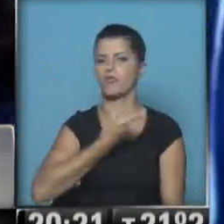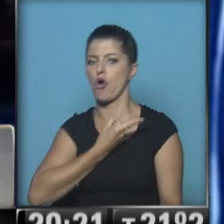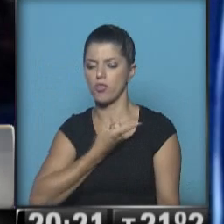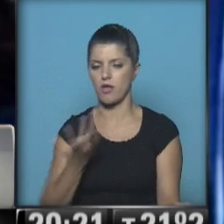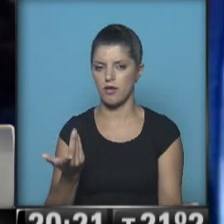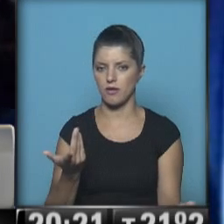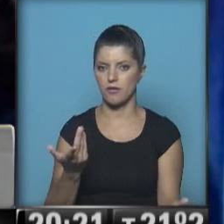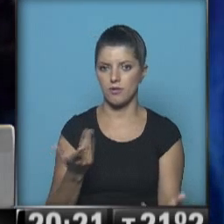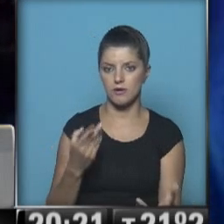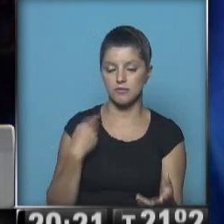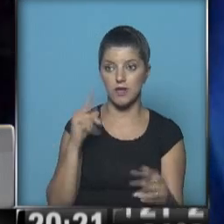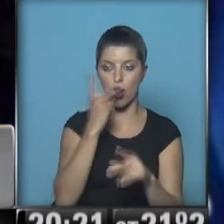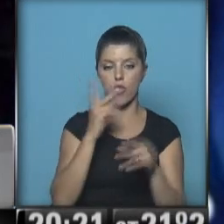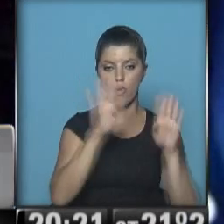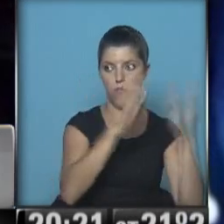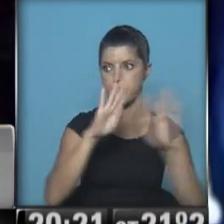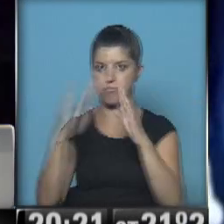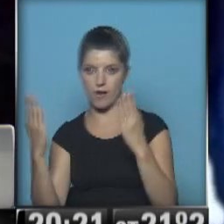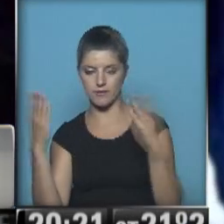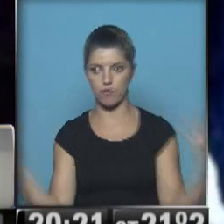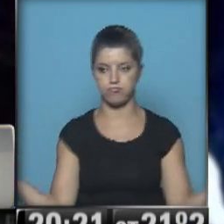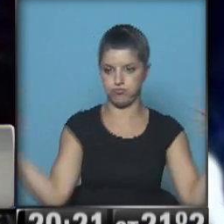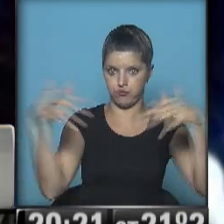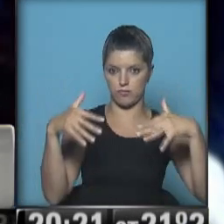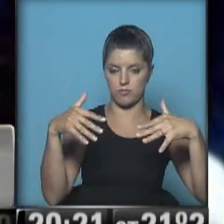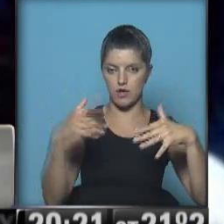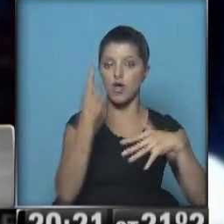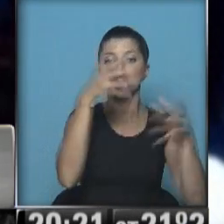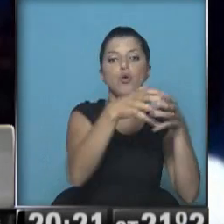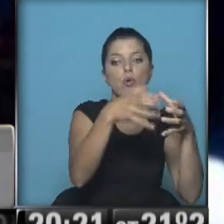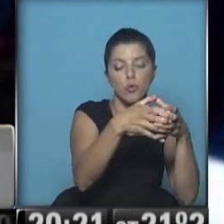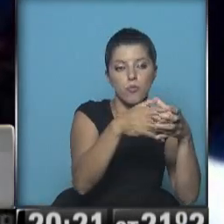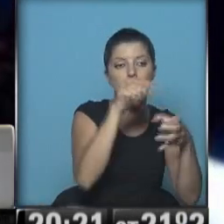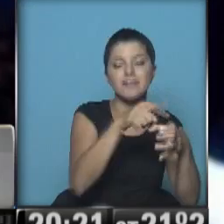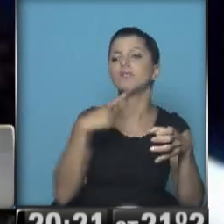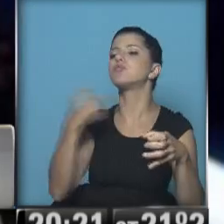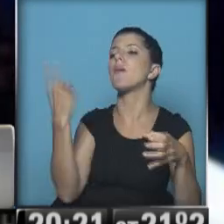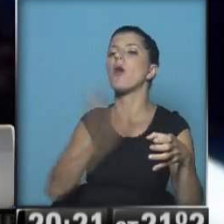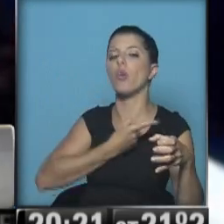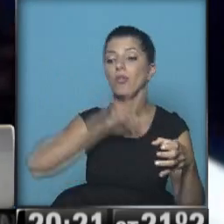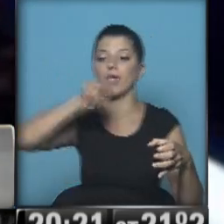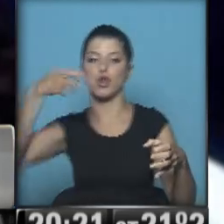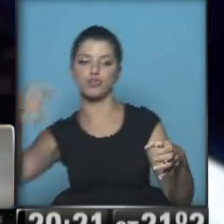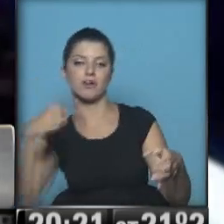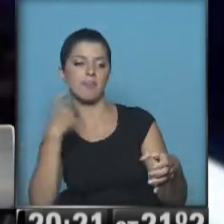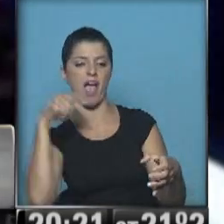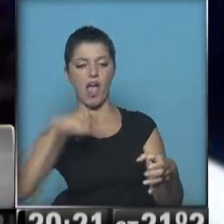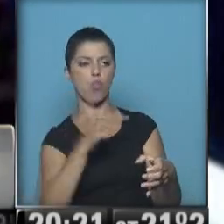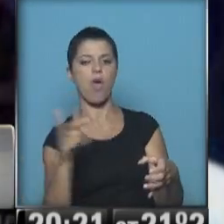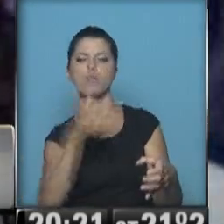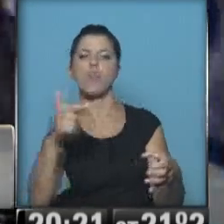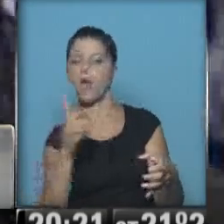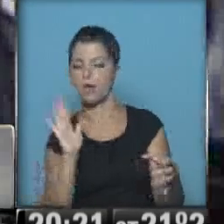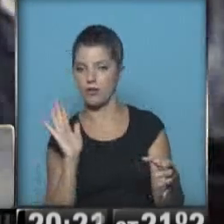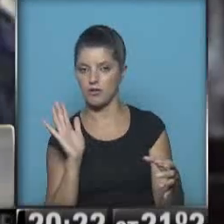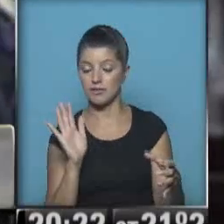están el salón por las dos puertas laterales que tiene la confitería y un grupo de la derecha gritaban dónde están y de este sector ganó acá no hay nadie acá no hay nadie